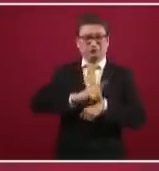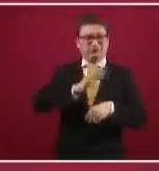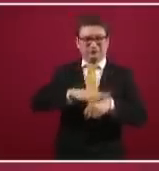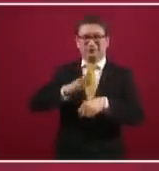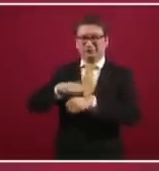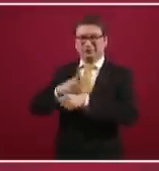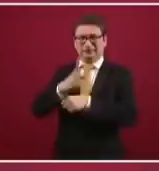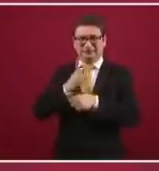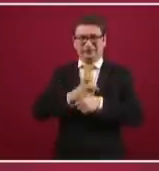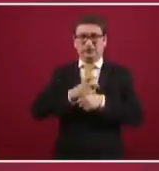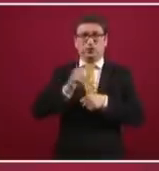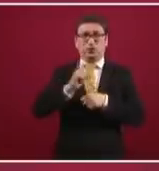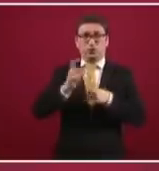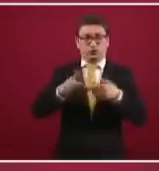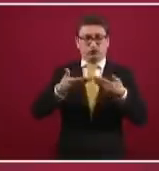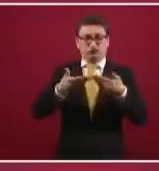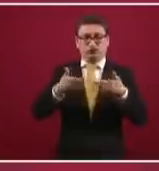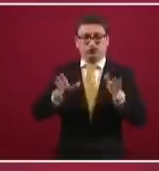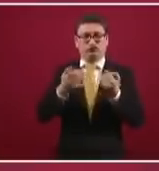vamos a tener